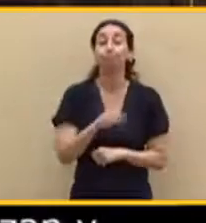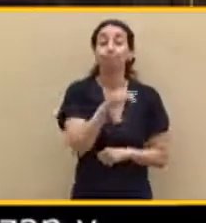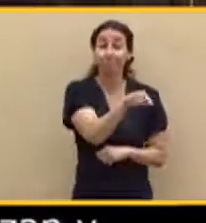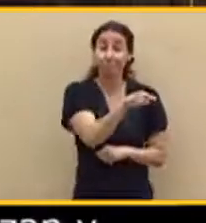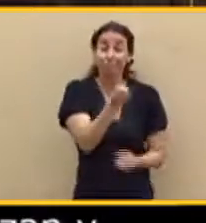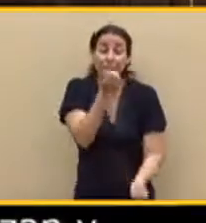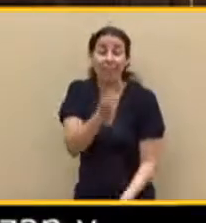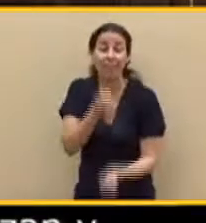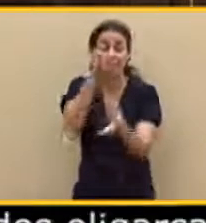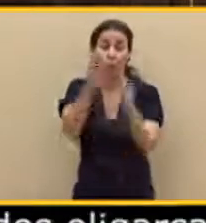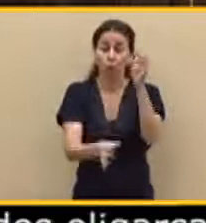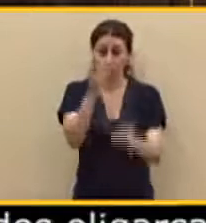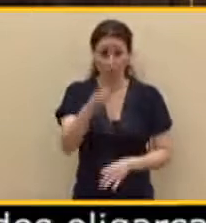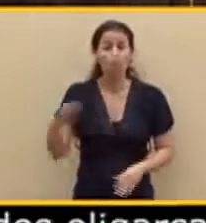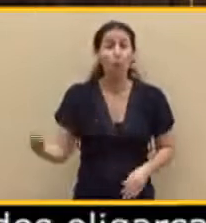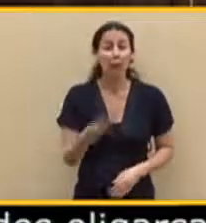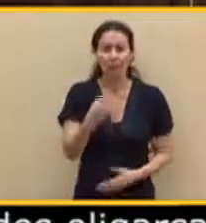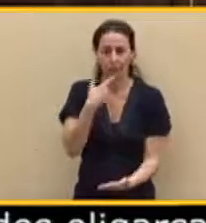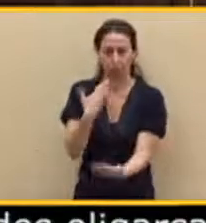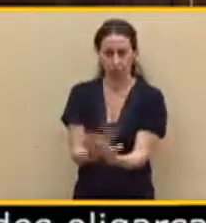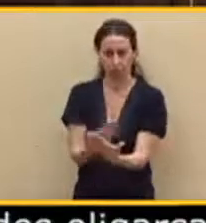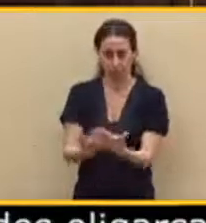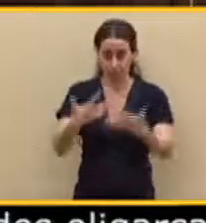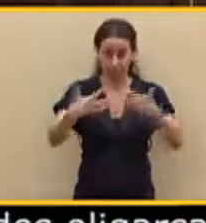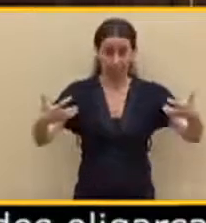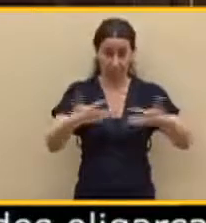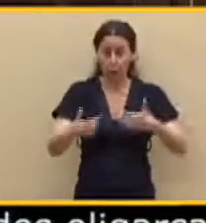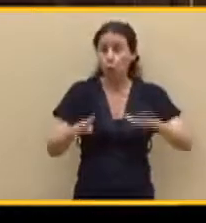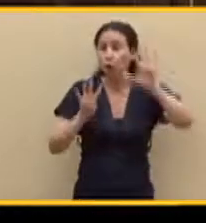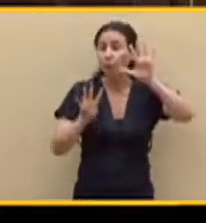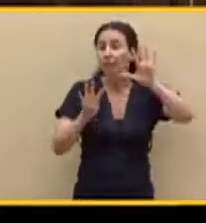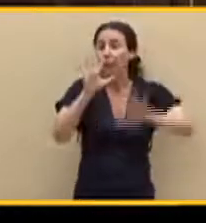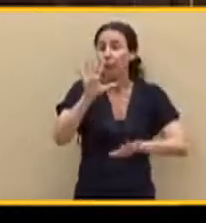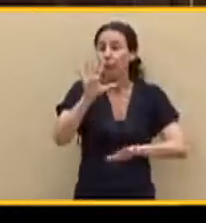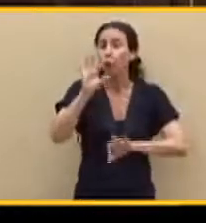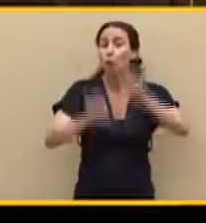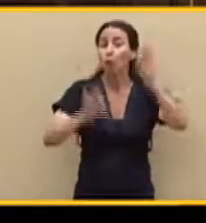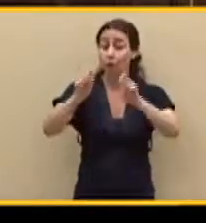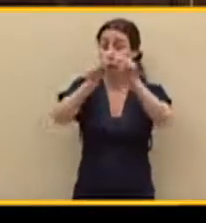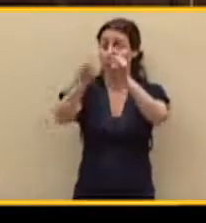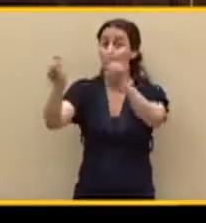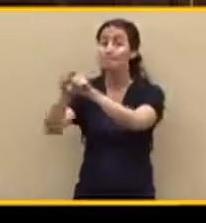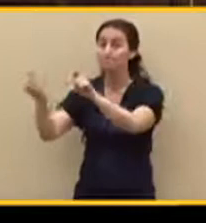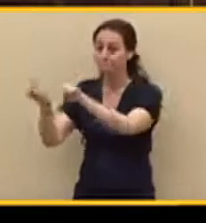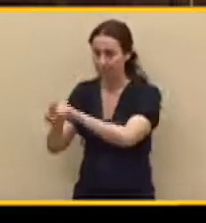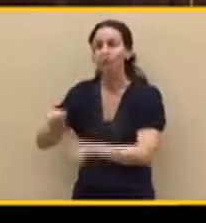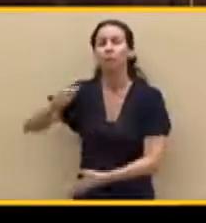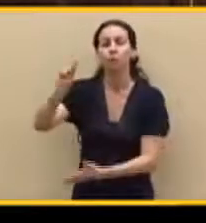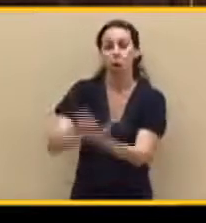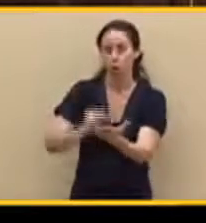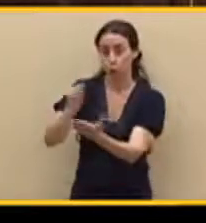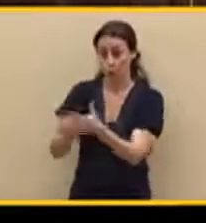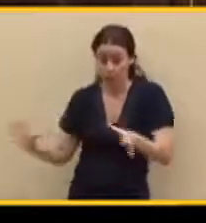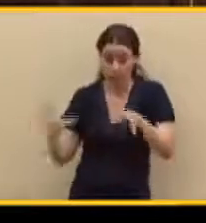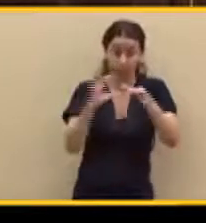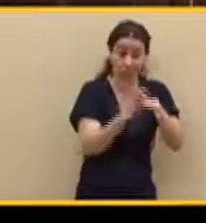Bárcenas llegó a afirmar, le cito literal, que el 95% de las empresas tenían contratos con las administraciones públicas